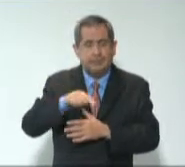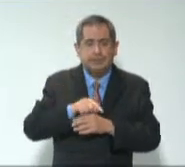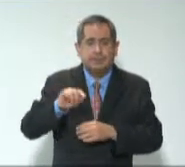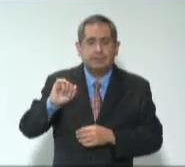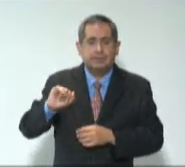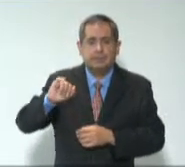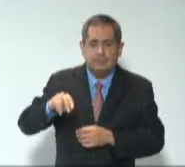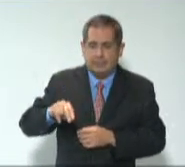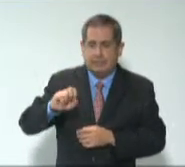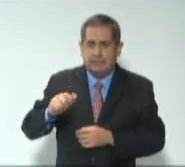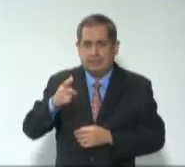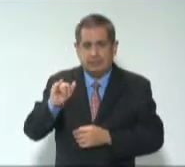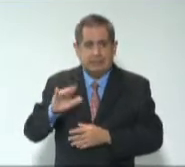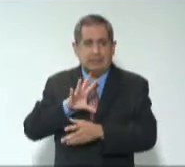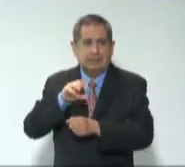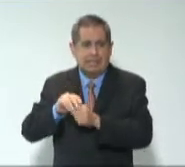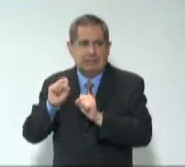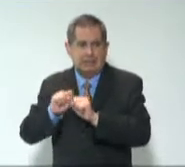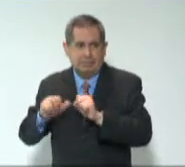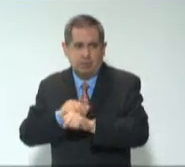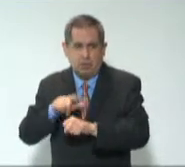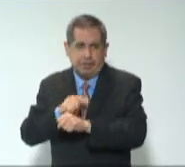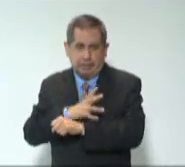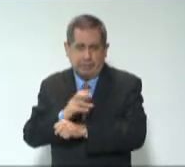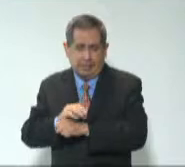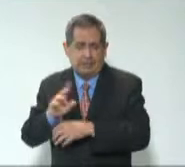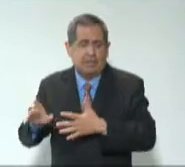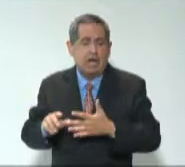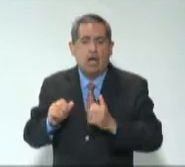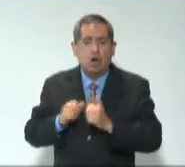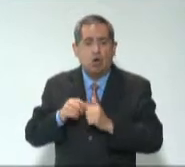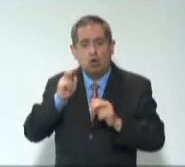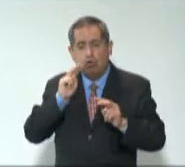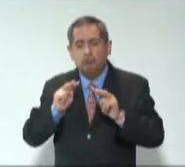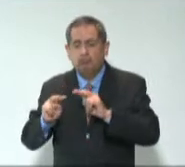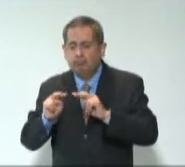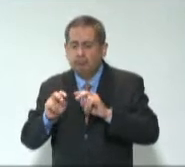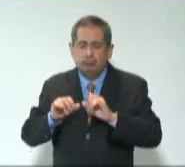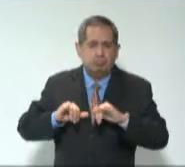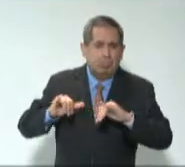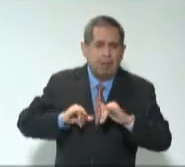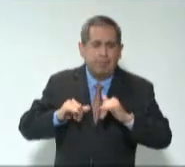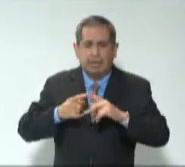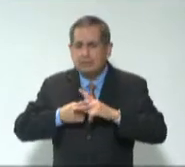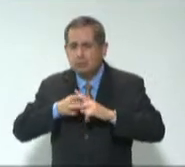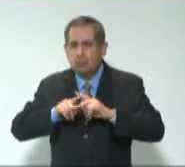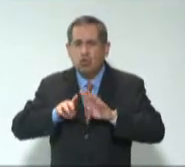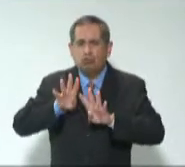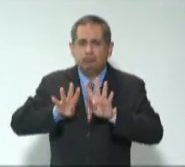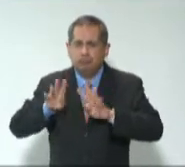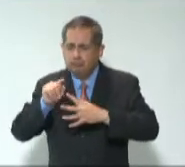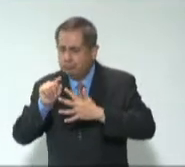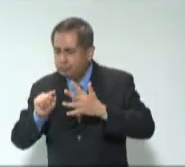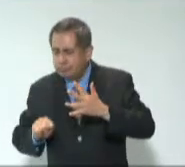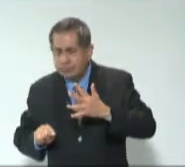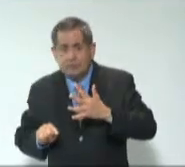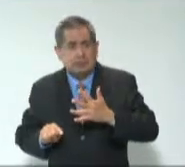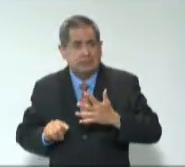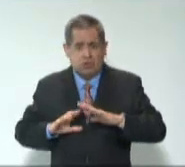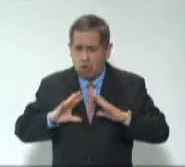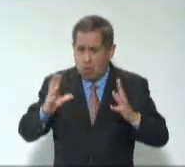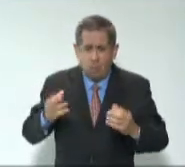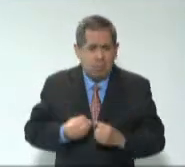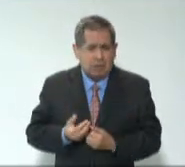Inegi que es parte del Sistema Nacional de transparencia con visualizadores mapas gráficas etcétera estamos